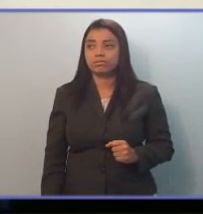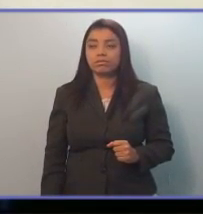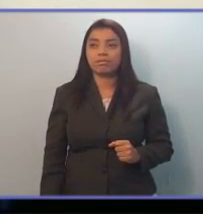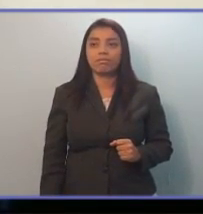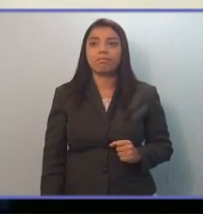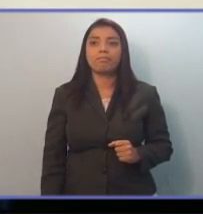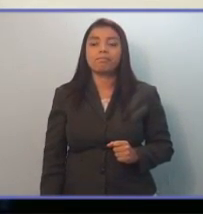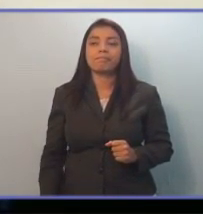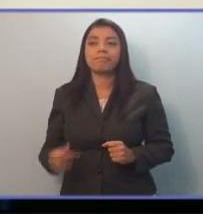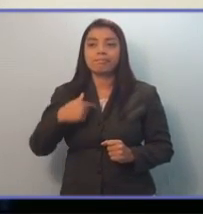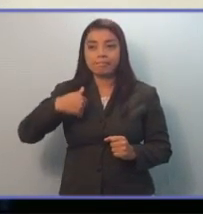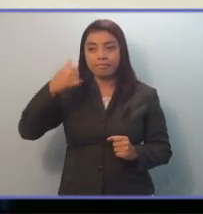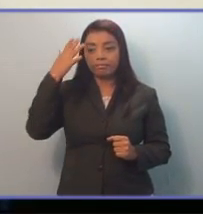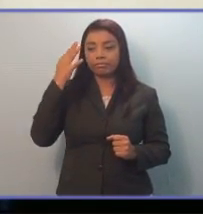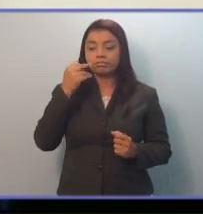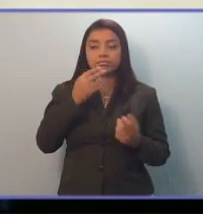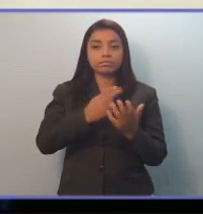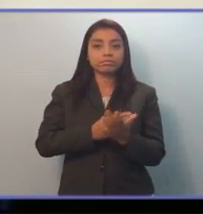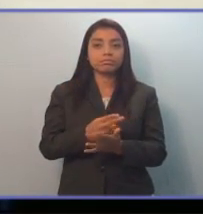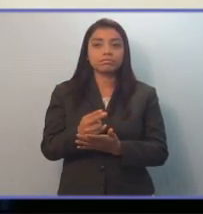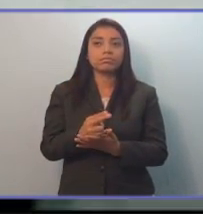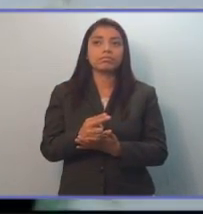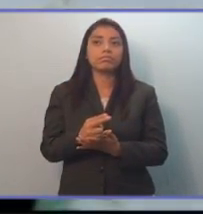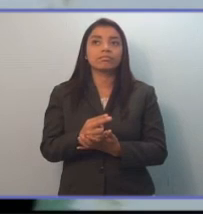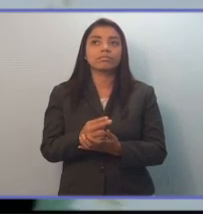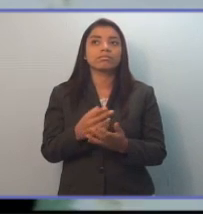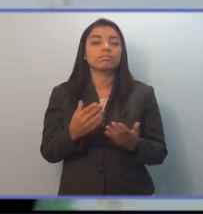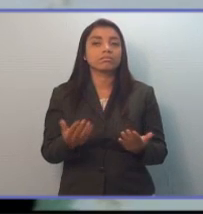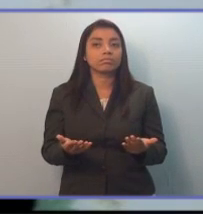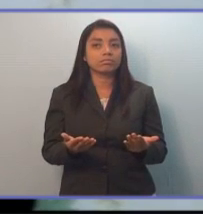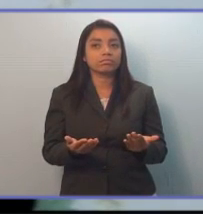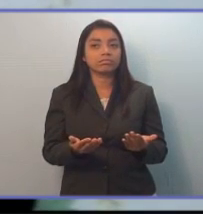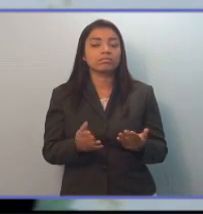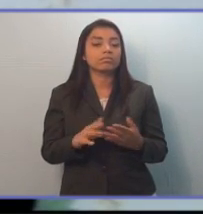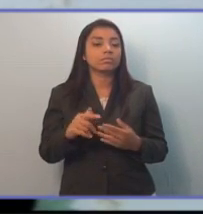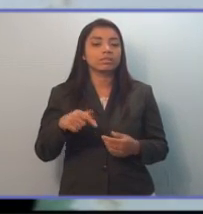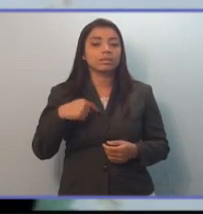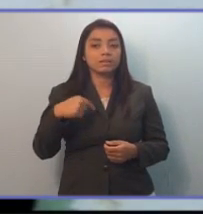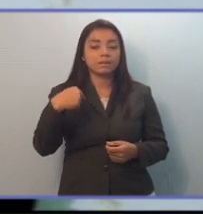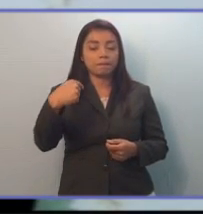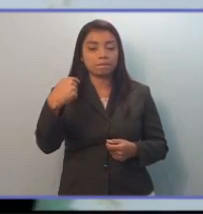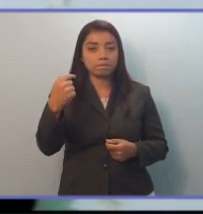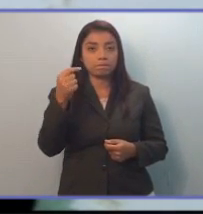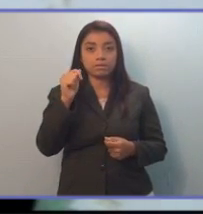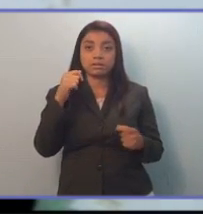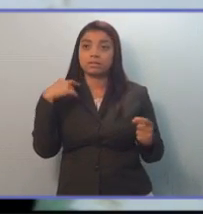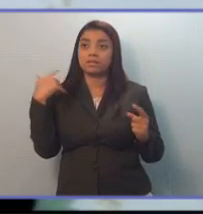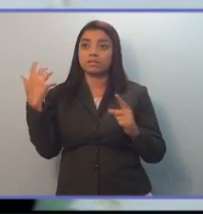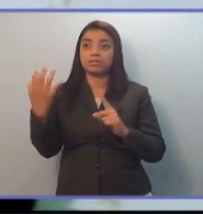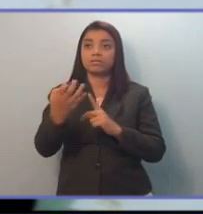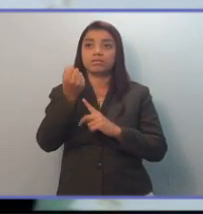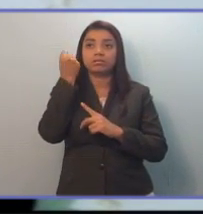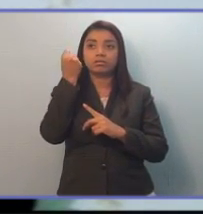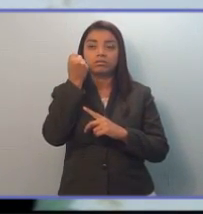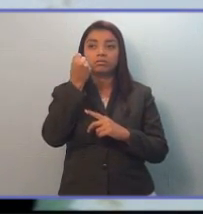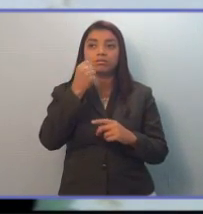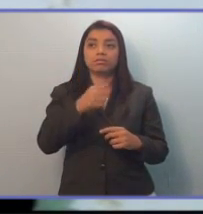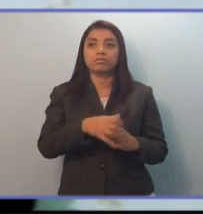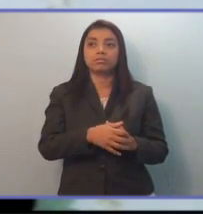Bien, yo creo que la transparencia pues casi siempre se está logrando, porque